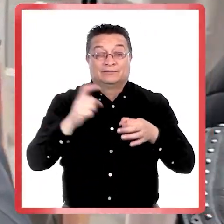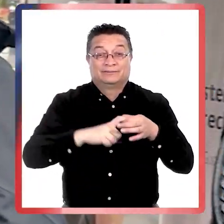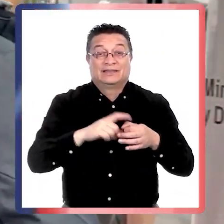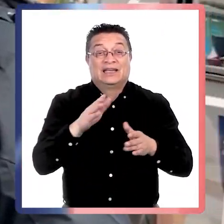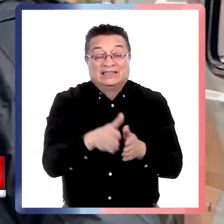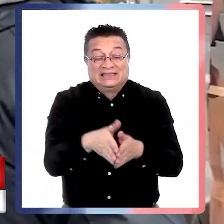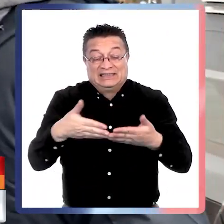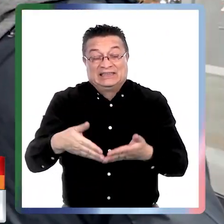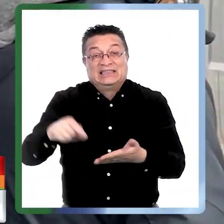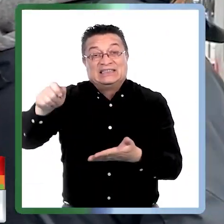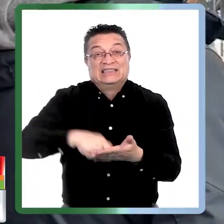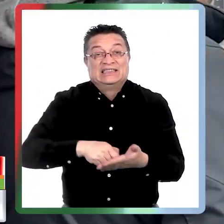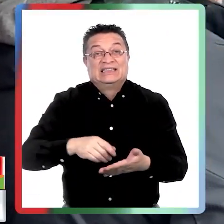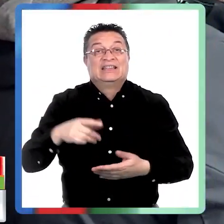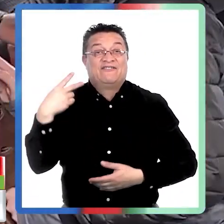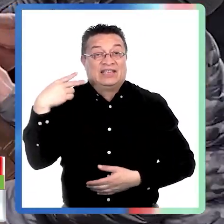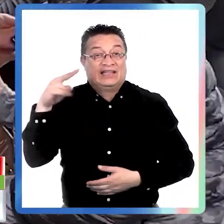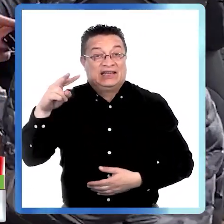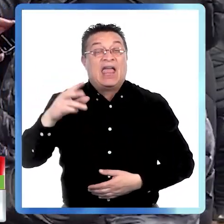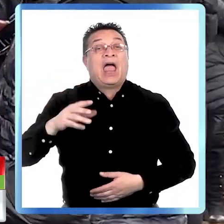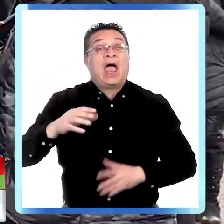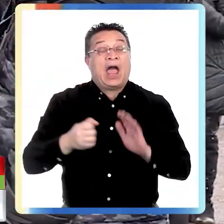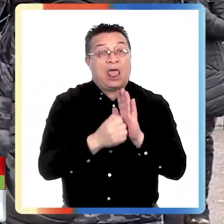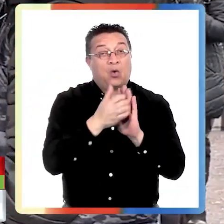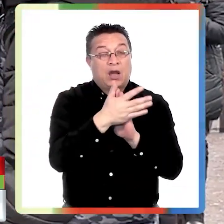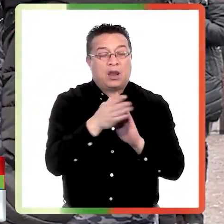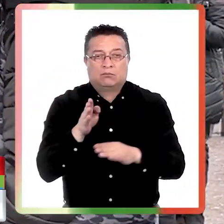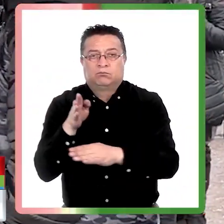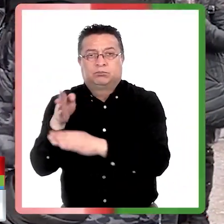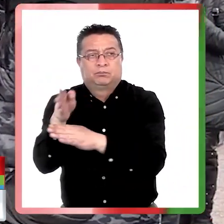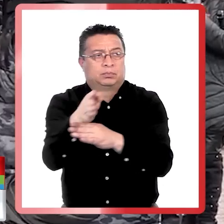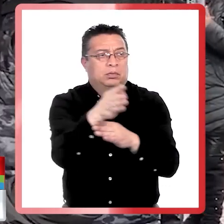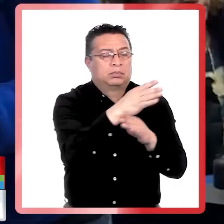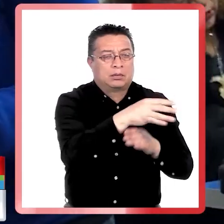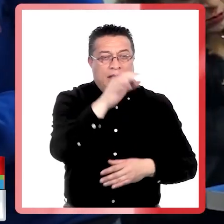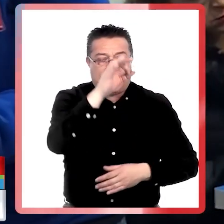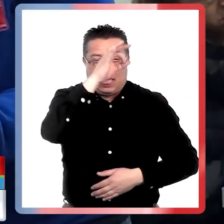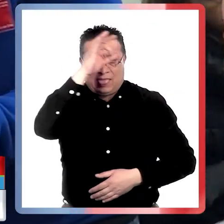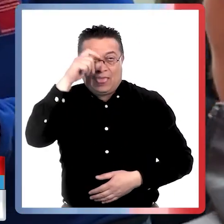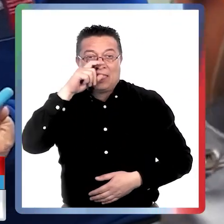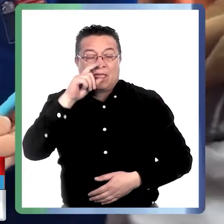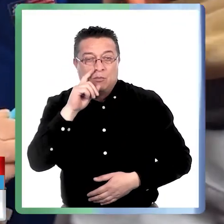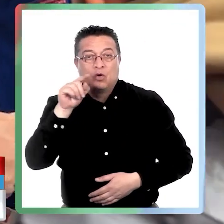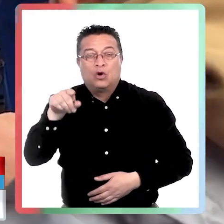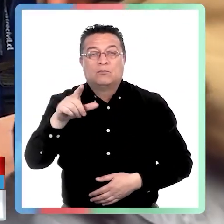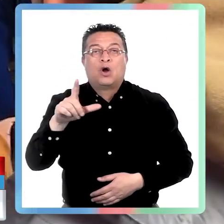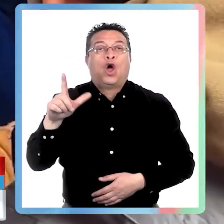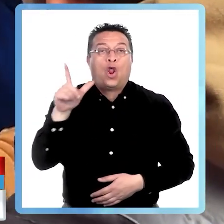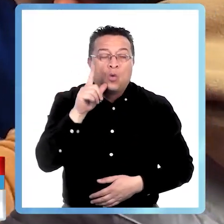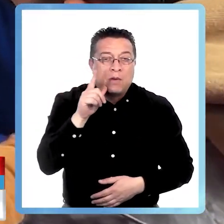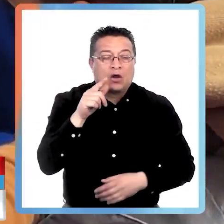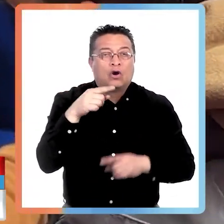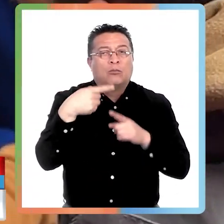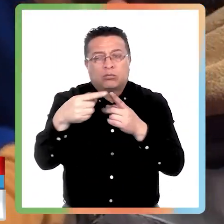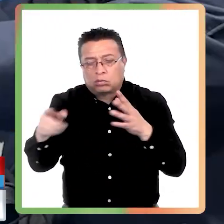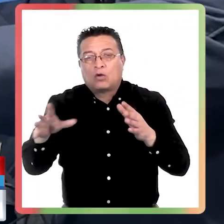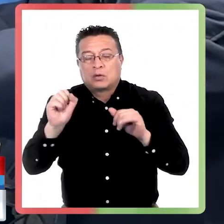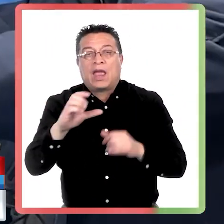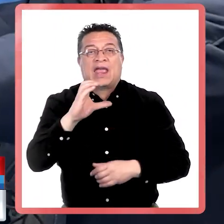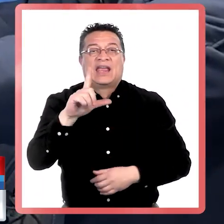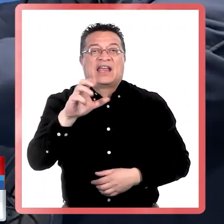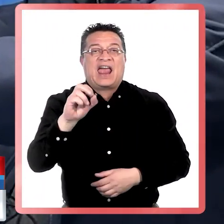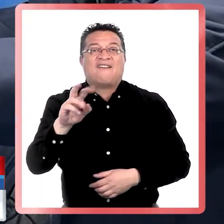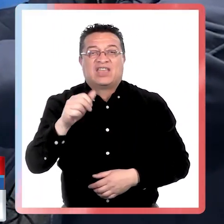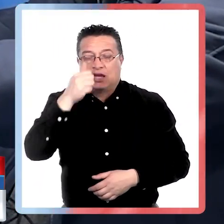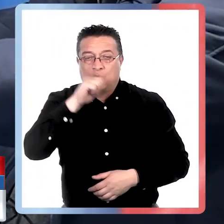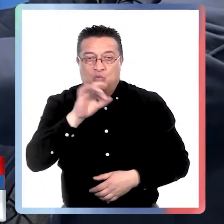El Registro Civil de la Araucanía realizó diferentes operativos territoriales para que los habitantes de Temuco, Angol y Luaco obtengan su clave